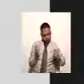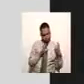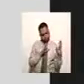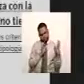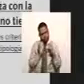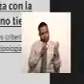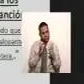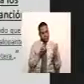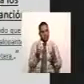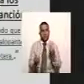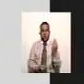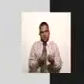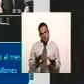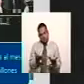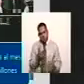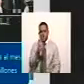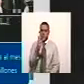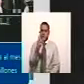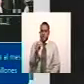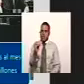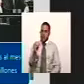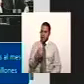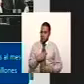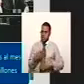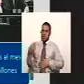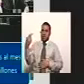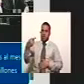Por lo general está pagando cerca de 30 peajes,